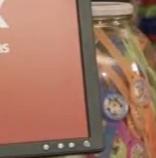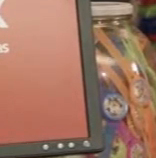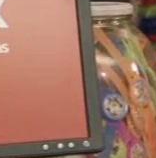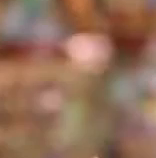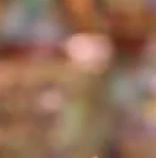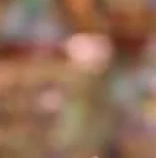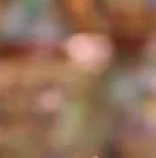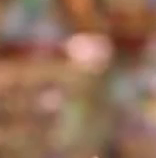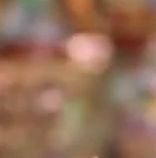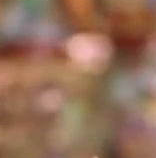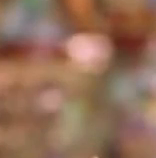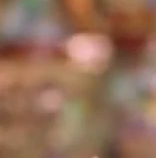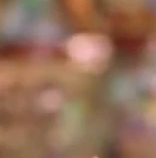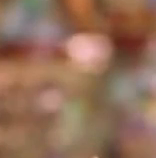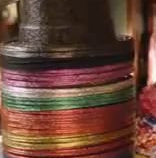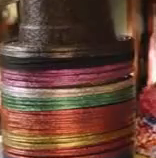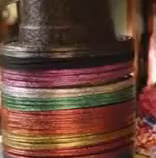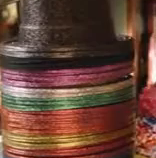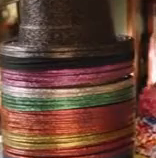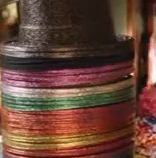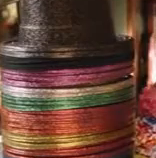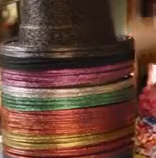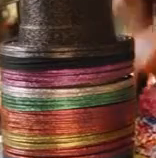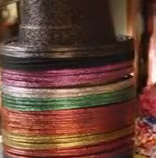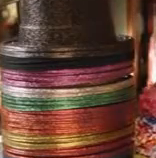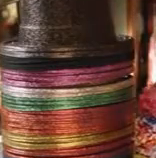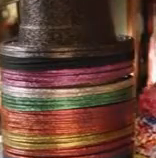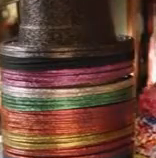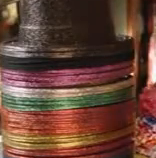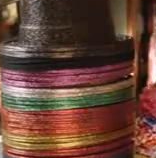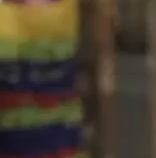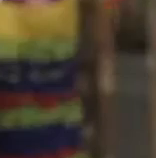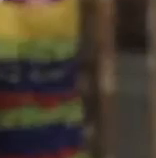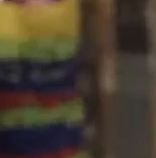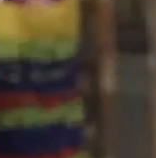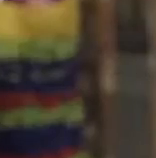puedo pagarlo? Déjeme ver.